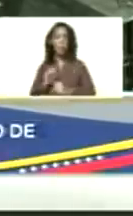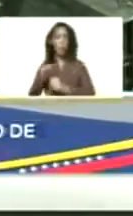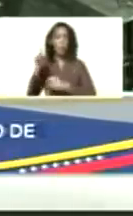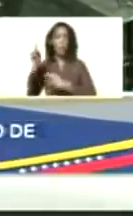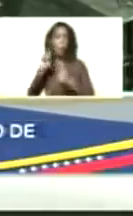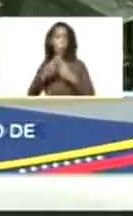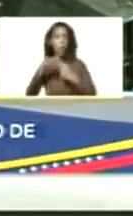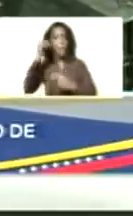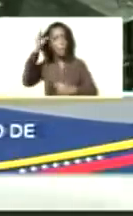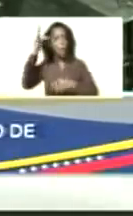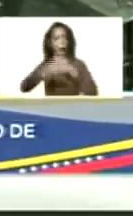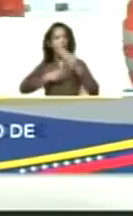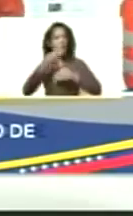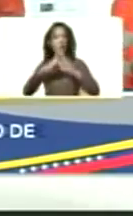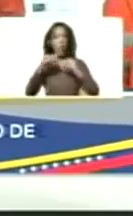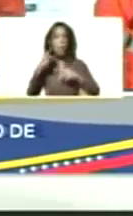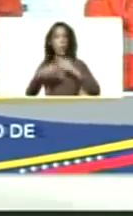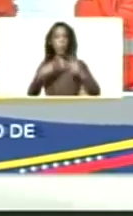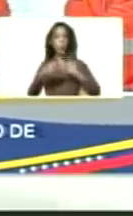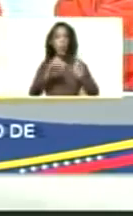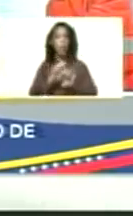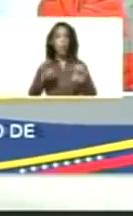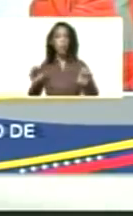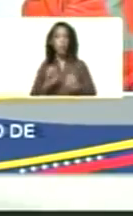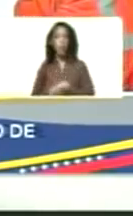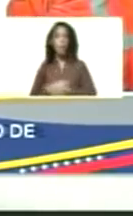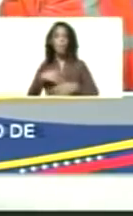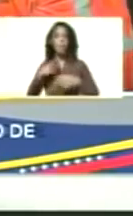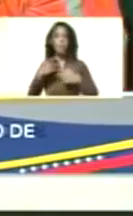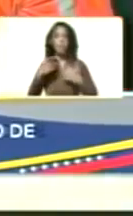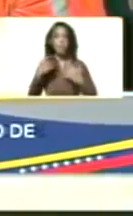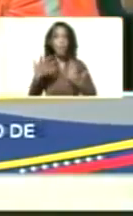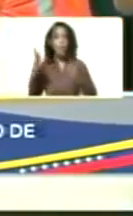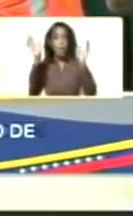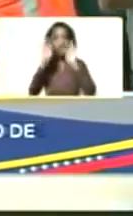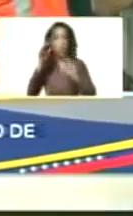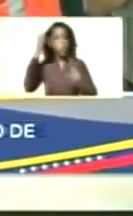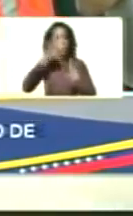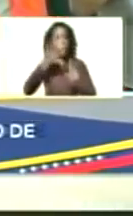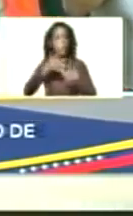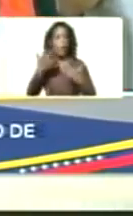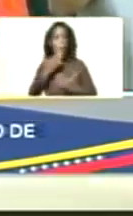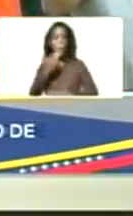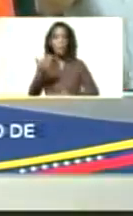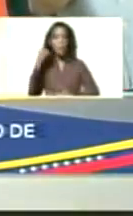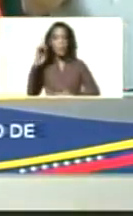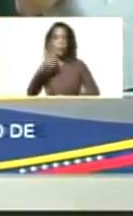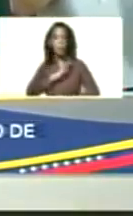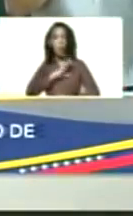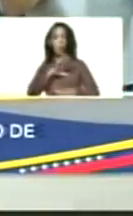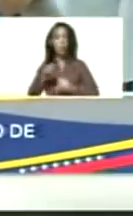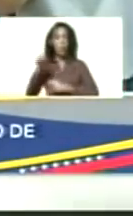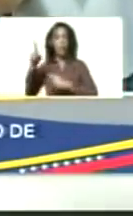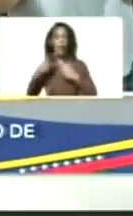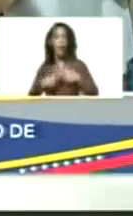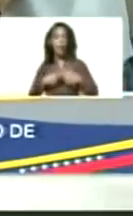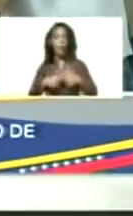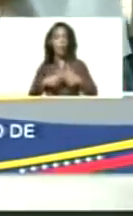y generar todos los procesos educativos, productivos y de formación que permitan apropiarse de estas